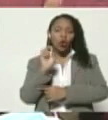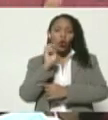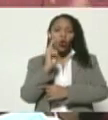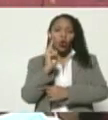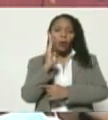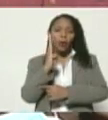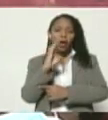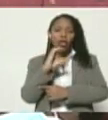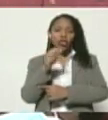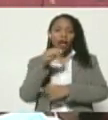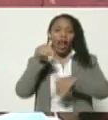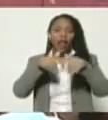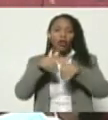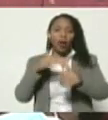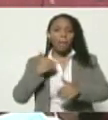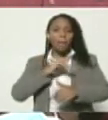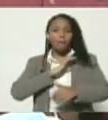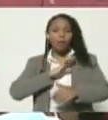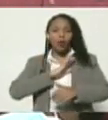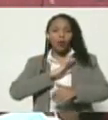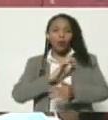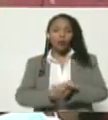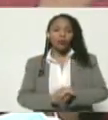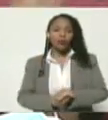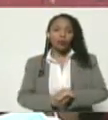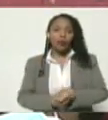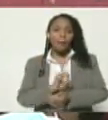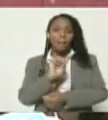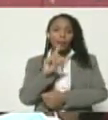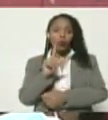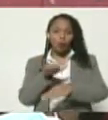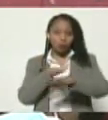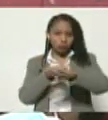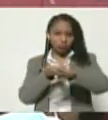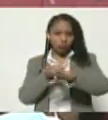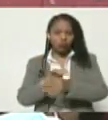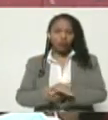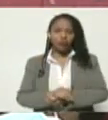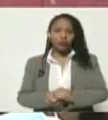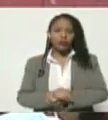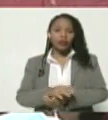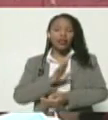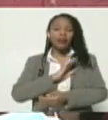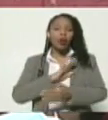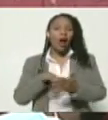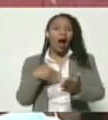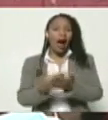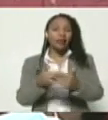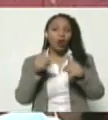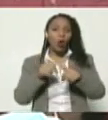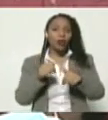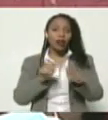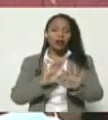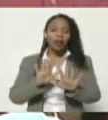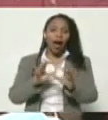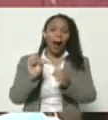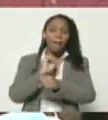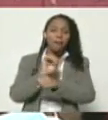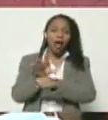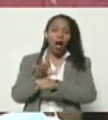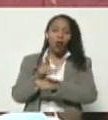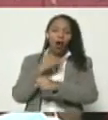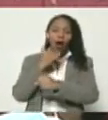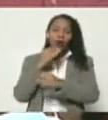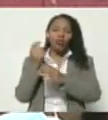14.222 VC electorales nuestras, ¿no? 21, perdón. Tenemos hasta ahora, ya nos han enviado algún tipo